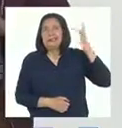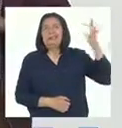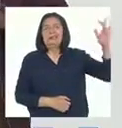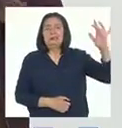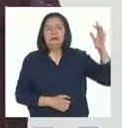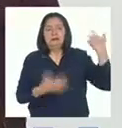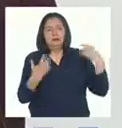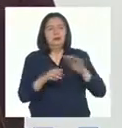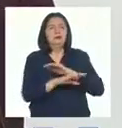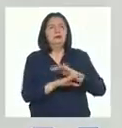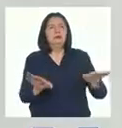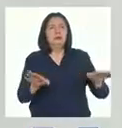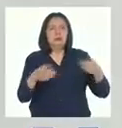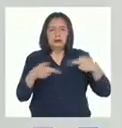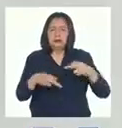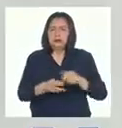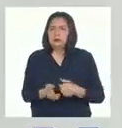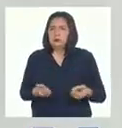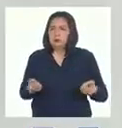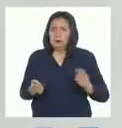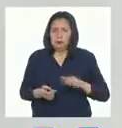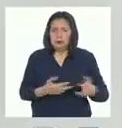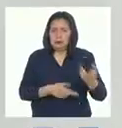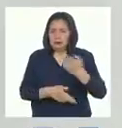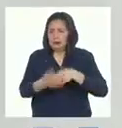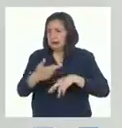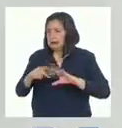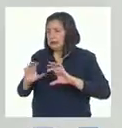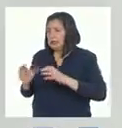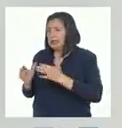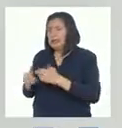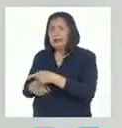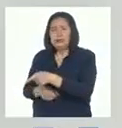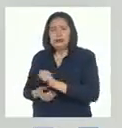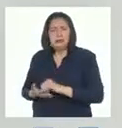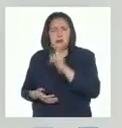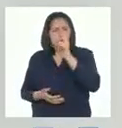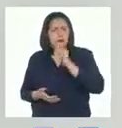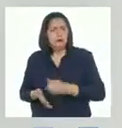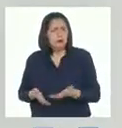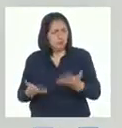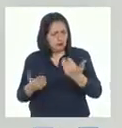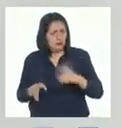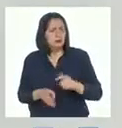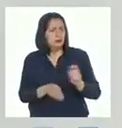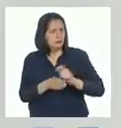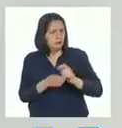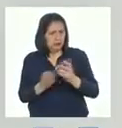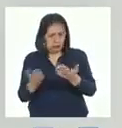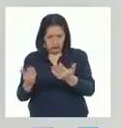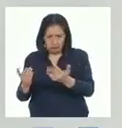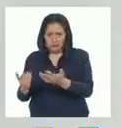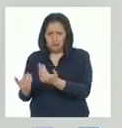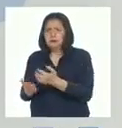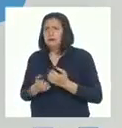finalmente termina el recreo. Cuando los niños regresan al aula, el profesor les pide sus ejercicios